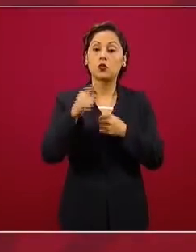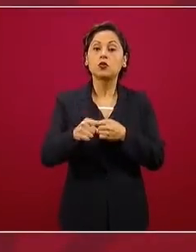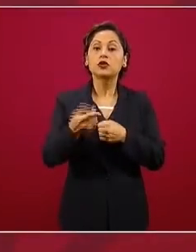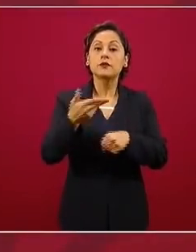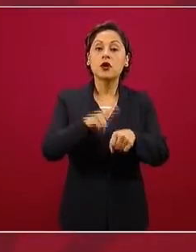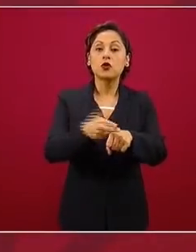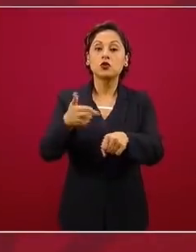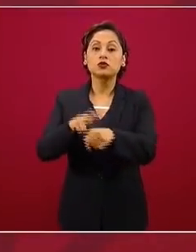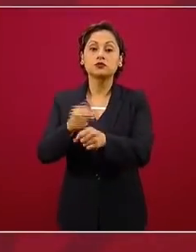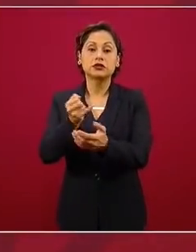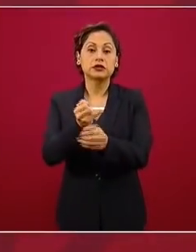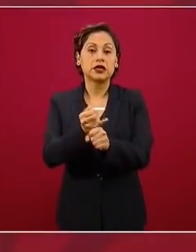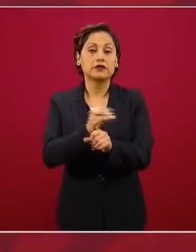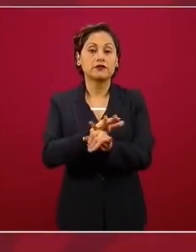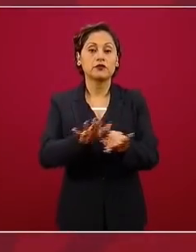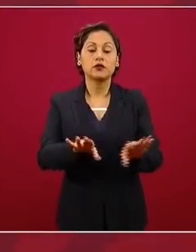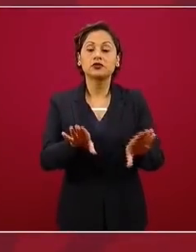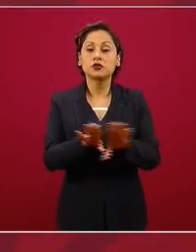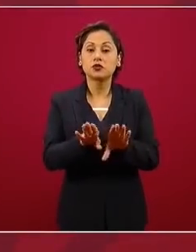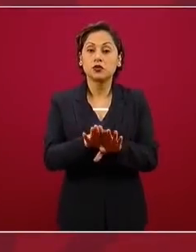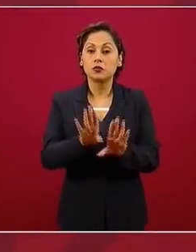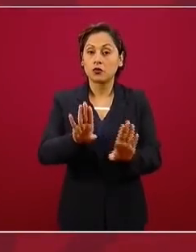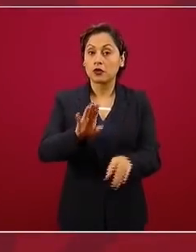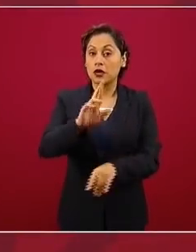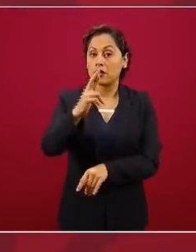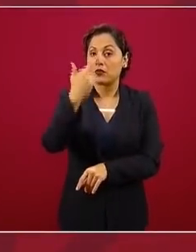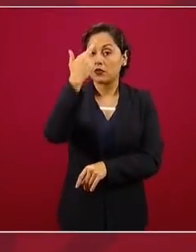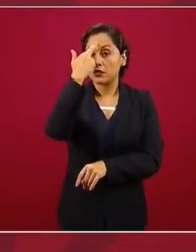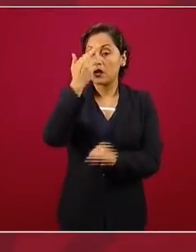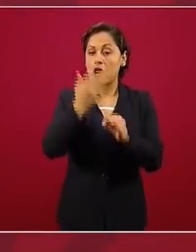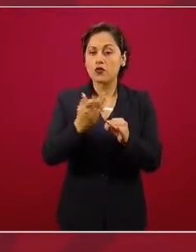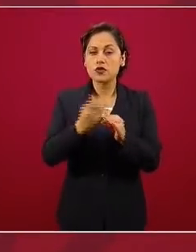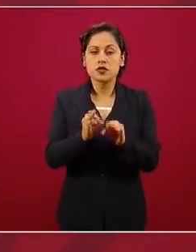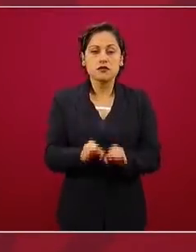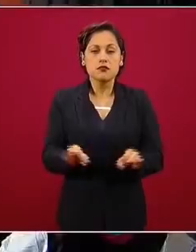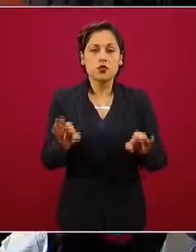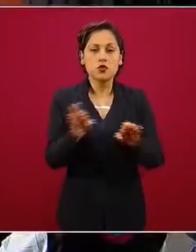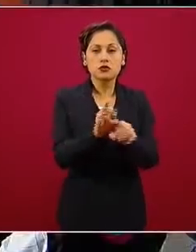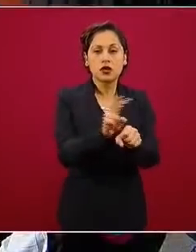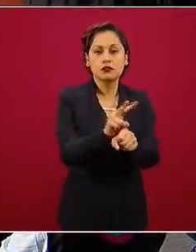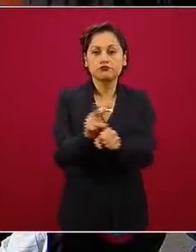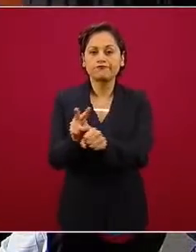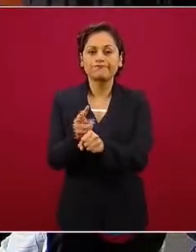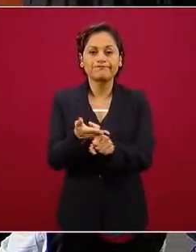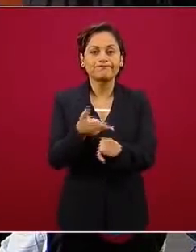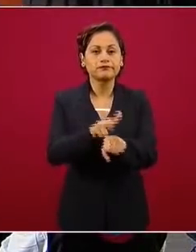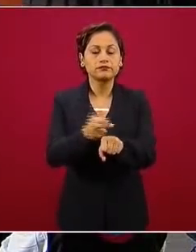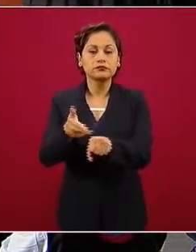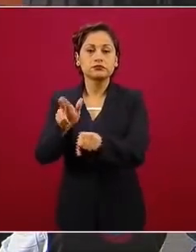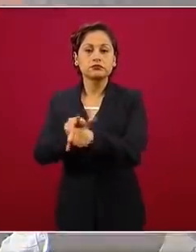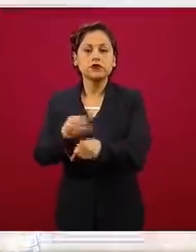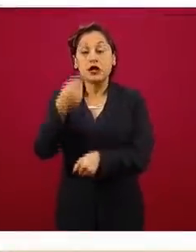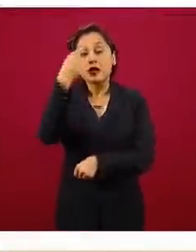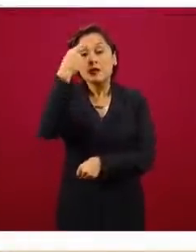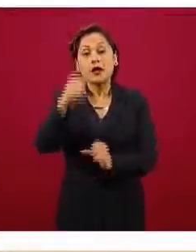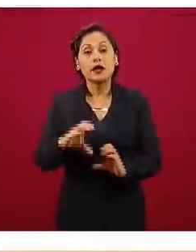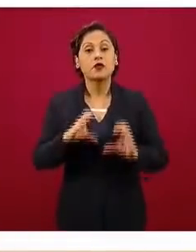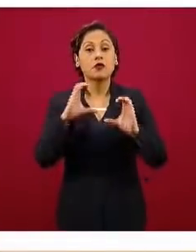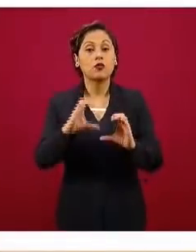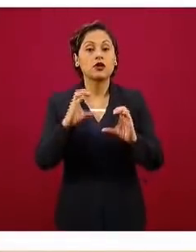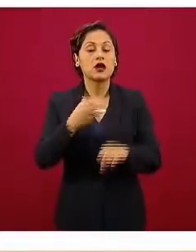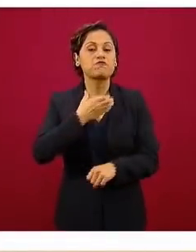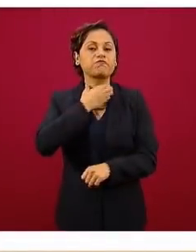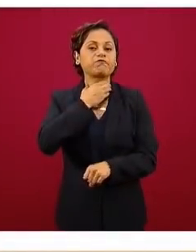más importante durante la fase 3, porque nos permite vigilar que no se saturen las hospitales,